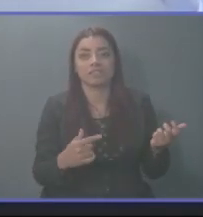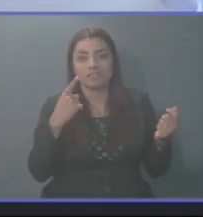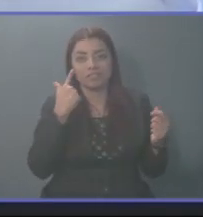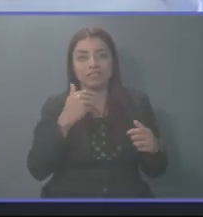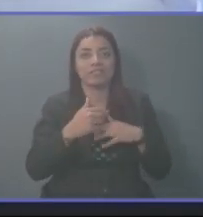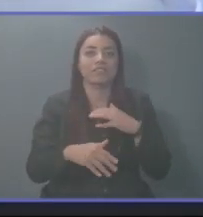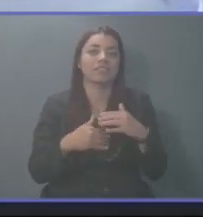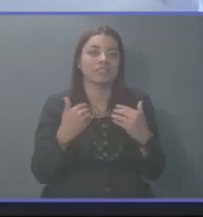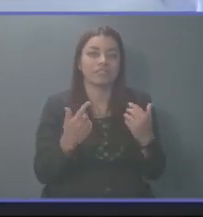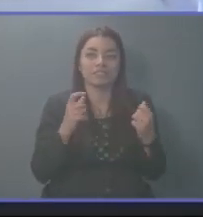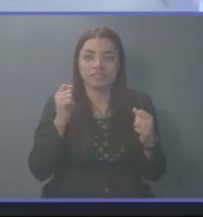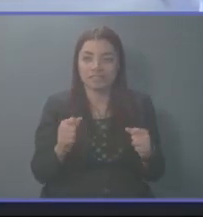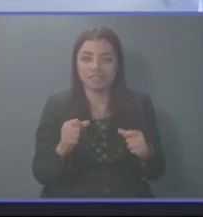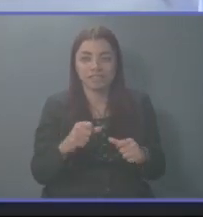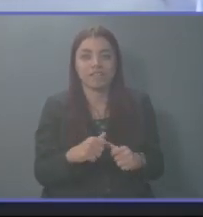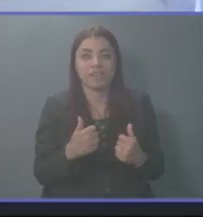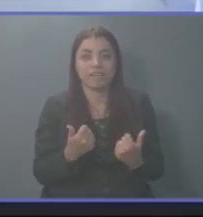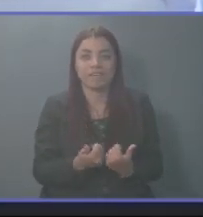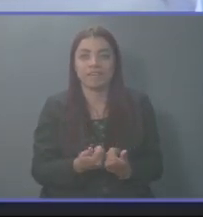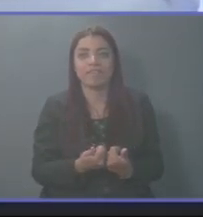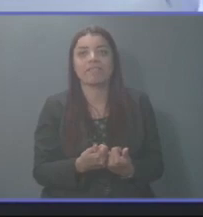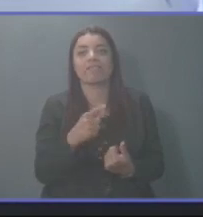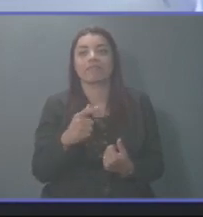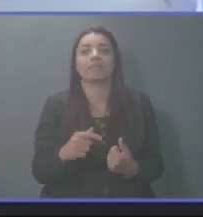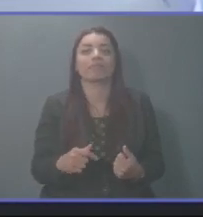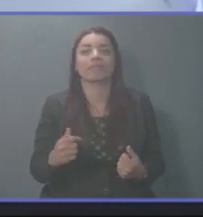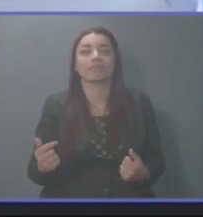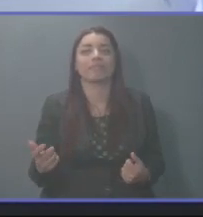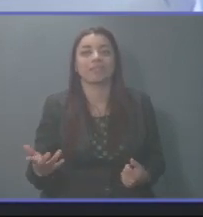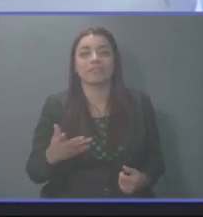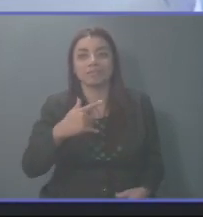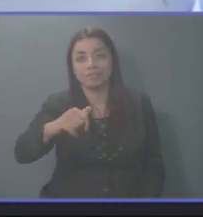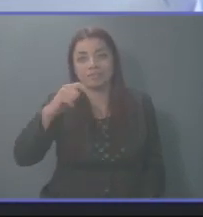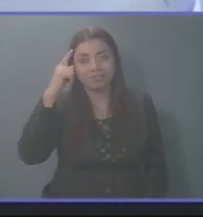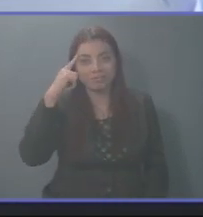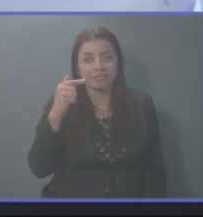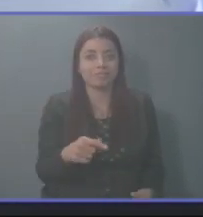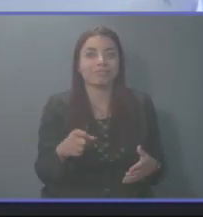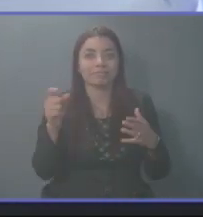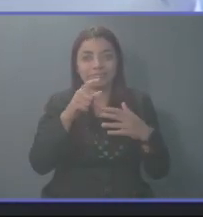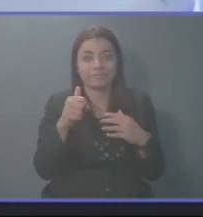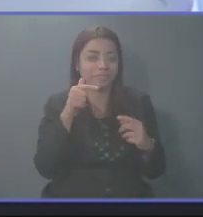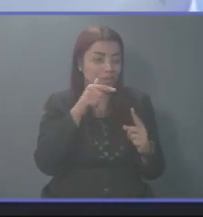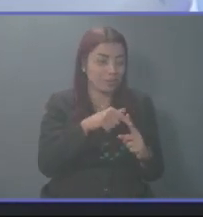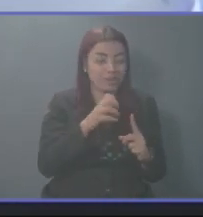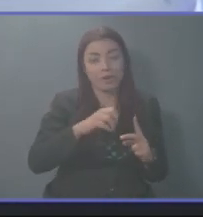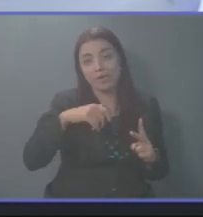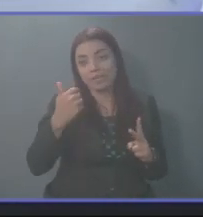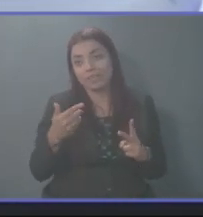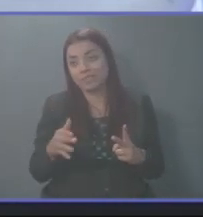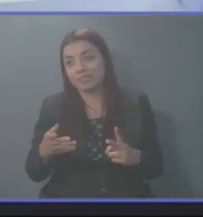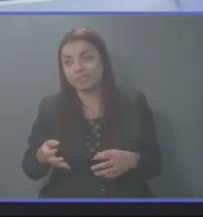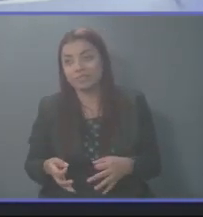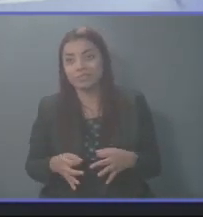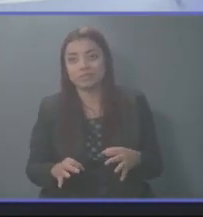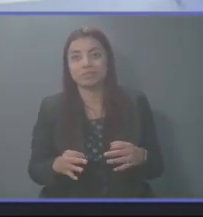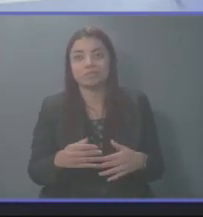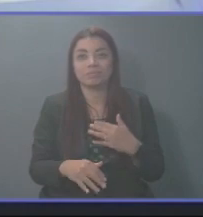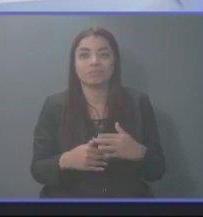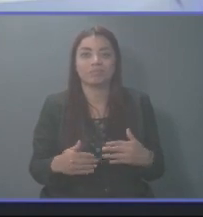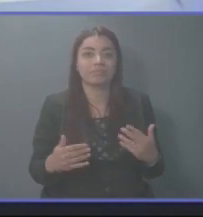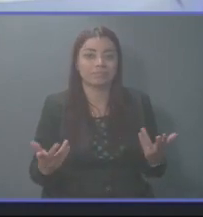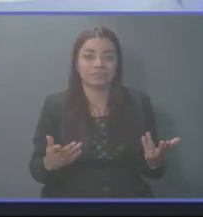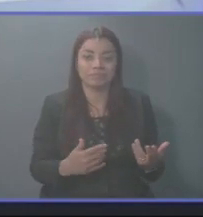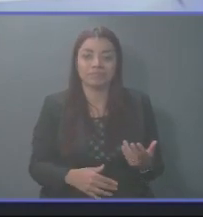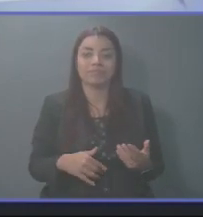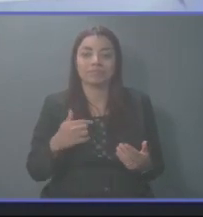propios. Asociación deportiva: ente asociado que desarrolla una o varias modalidades deportivas y que se regirán